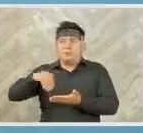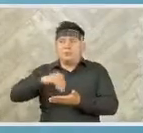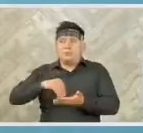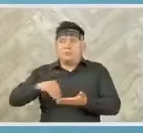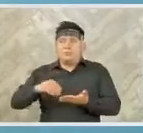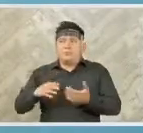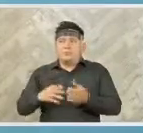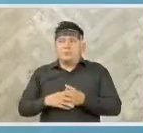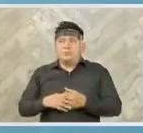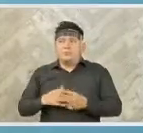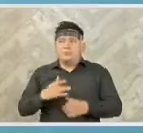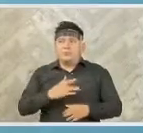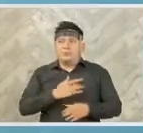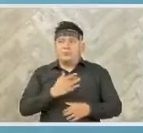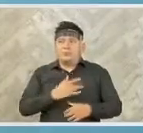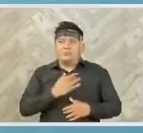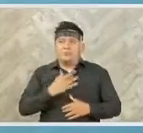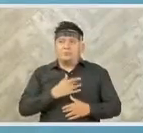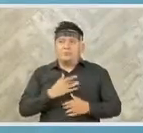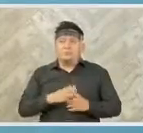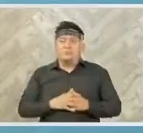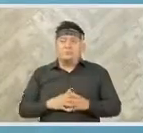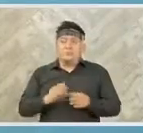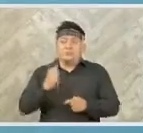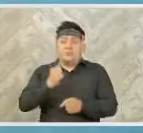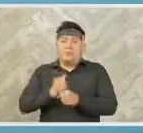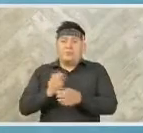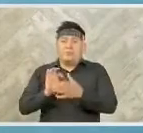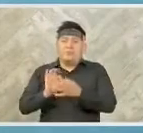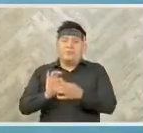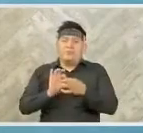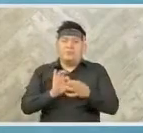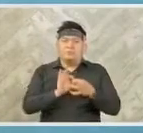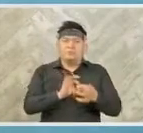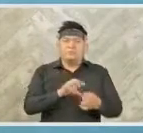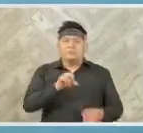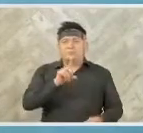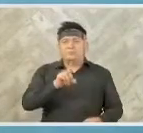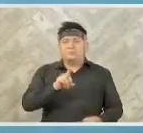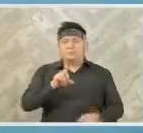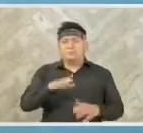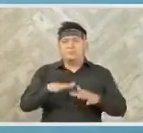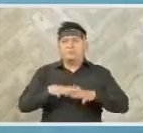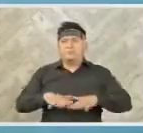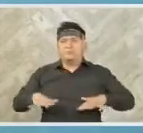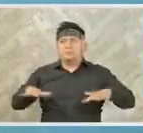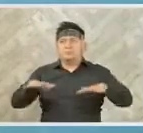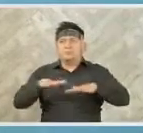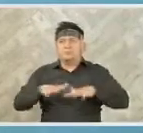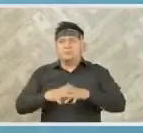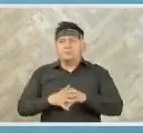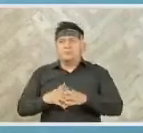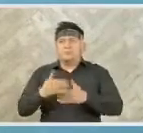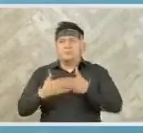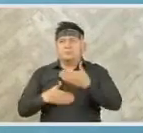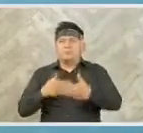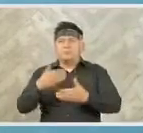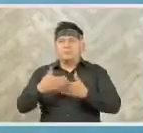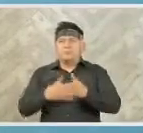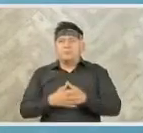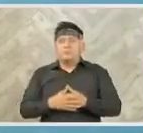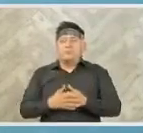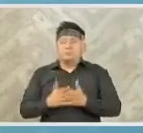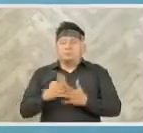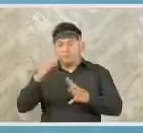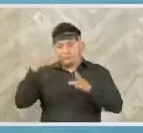las medidas de satisfacción, como la reparación colectiva y los 6 planes de retorno y reubicaciones que hemos venido formulando,